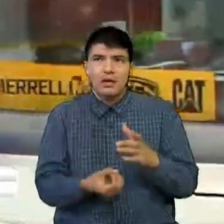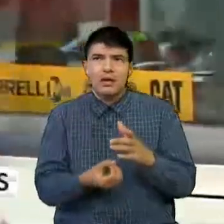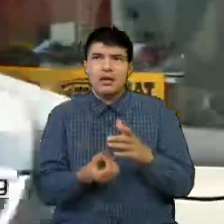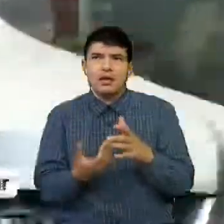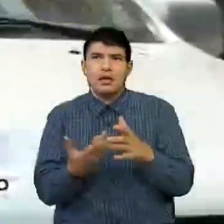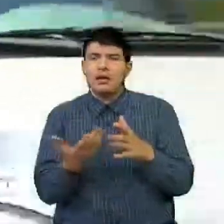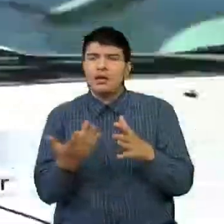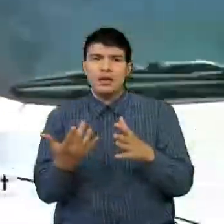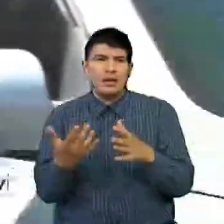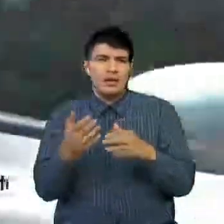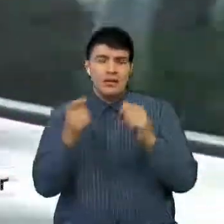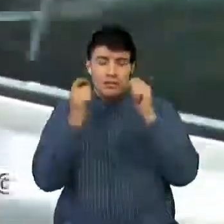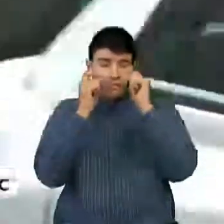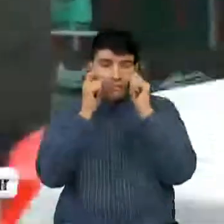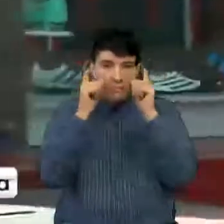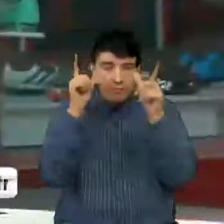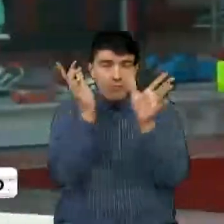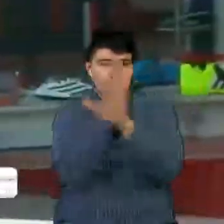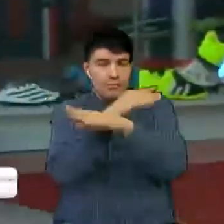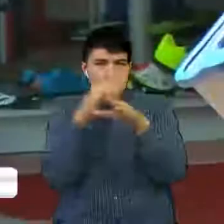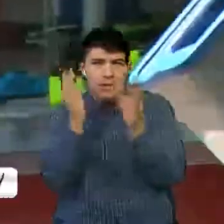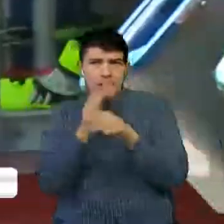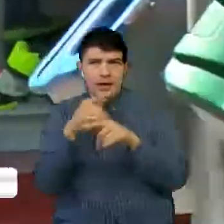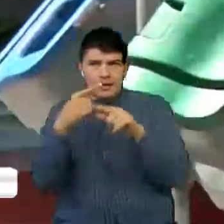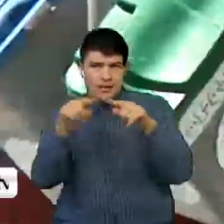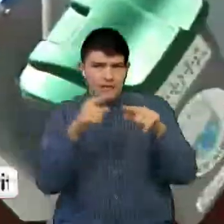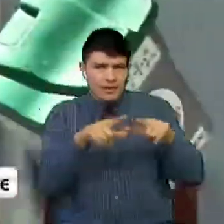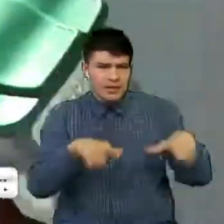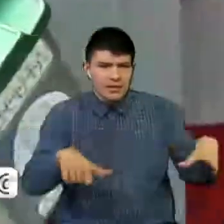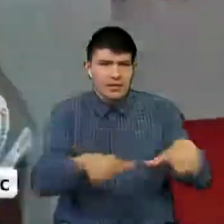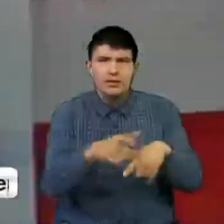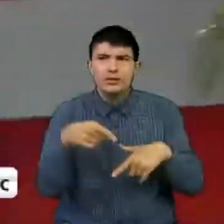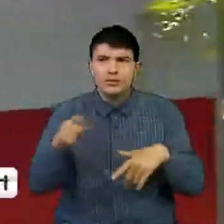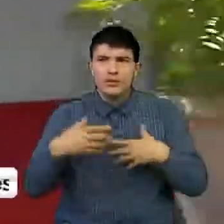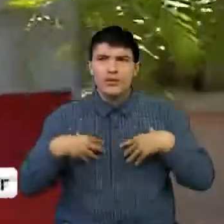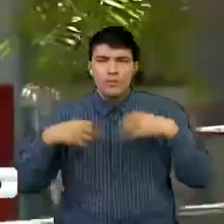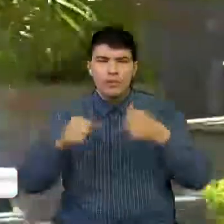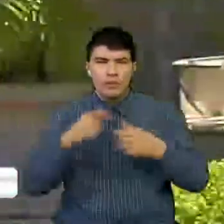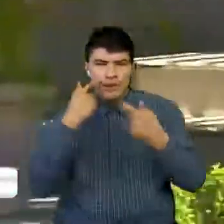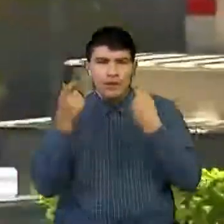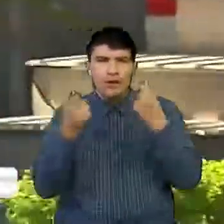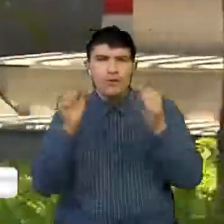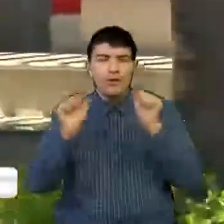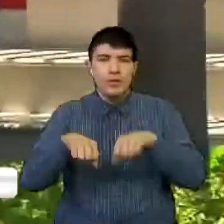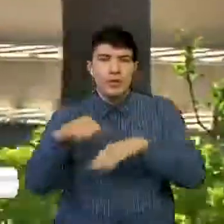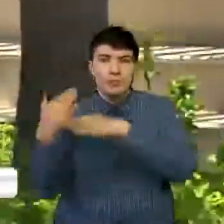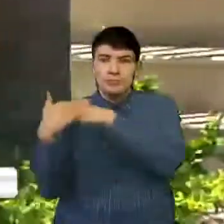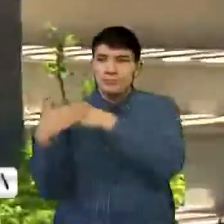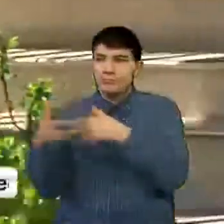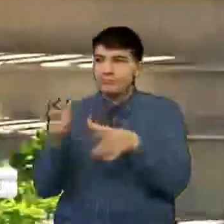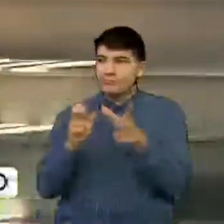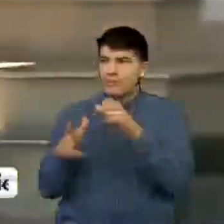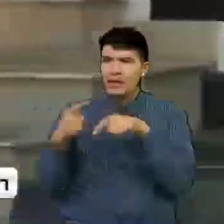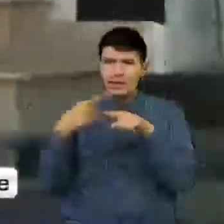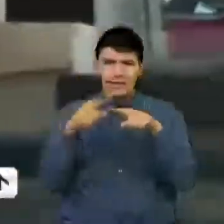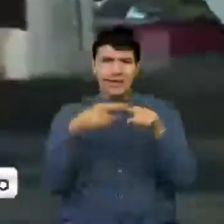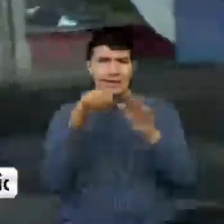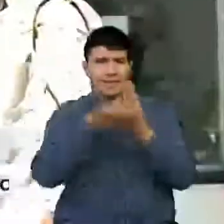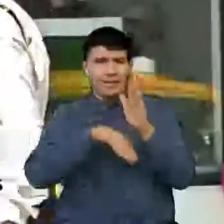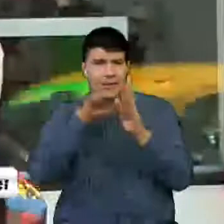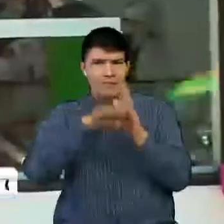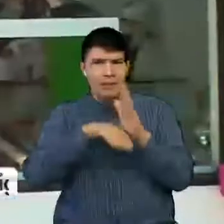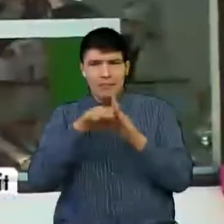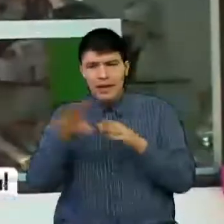madrugones, cada establecimiento comercial se ha ingeniado ya su propia estrategia para llamar la atención, muchos descuentos, muchos